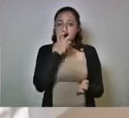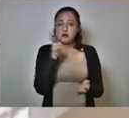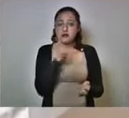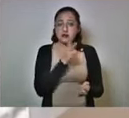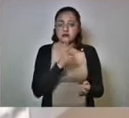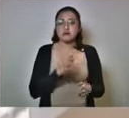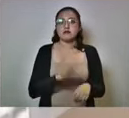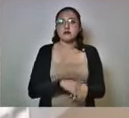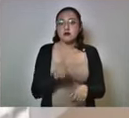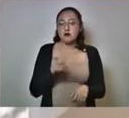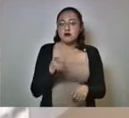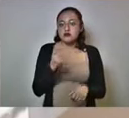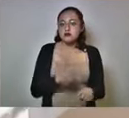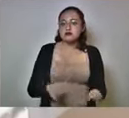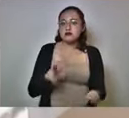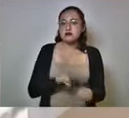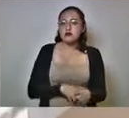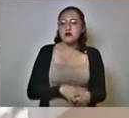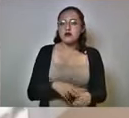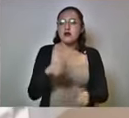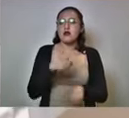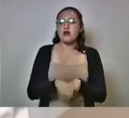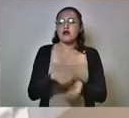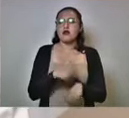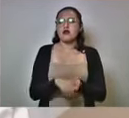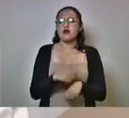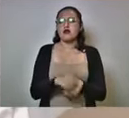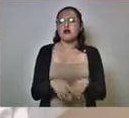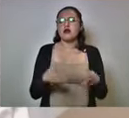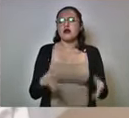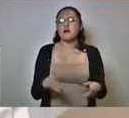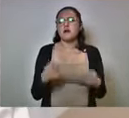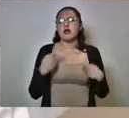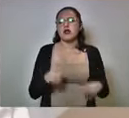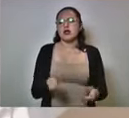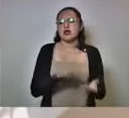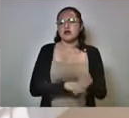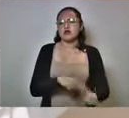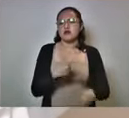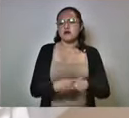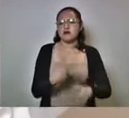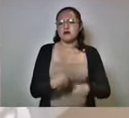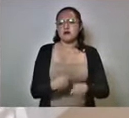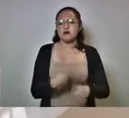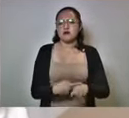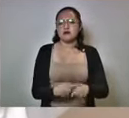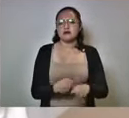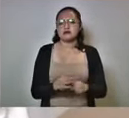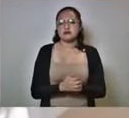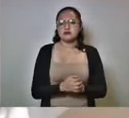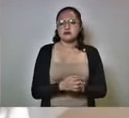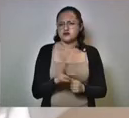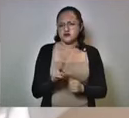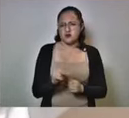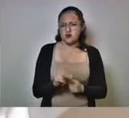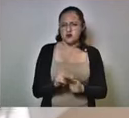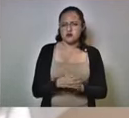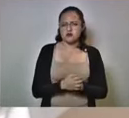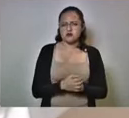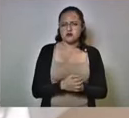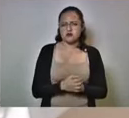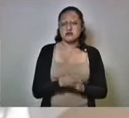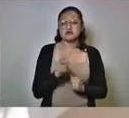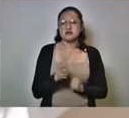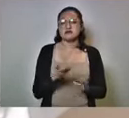Por eso un hospital se mide no por el número de pacientes que se pueden hospitalizar. Eso, pues